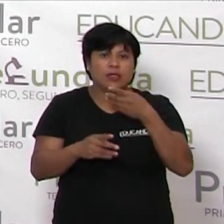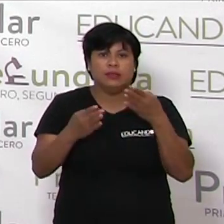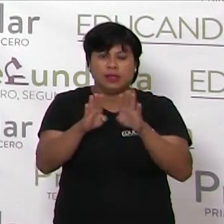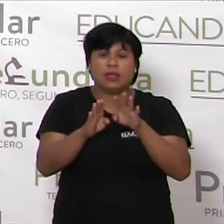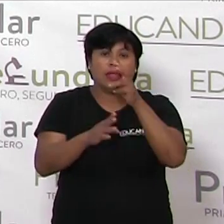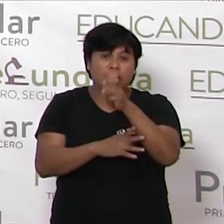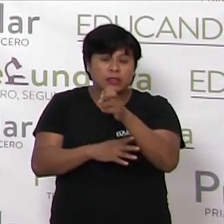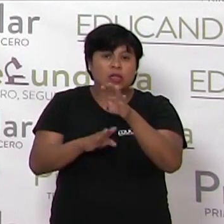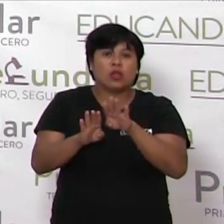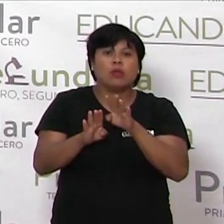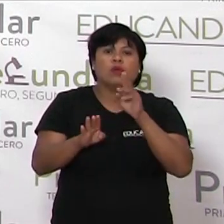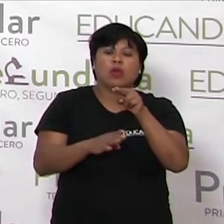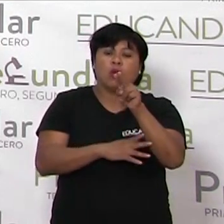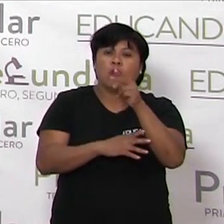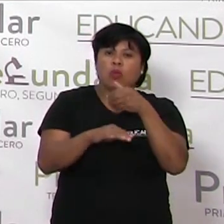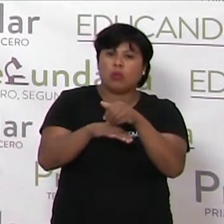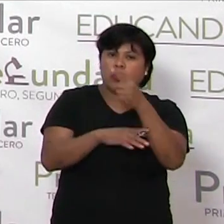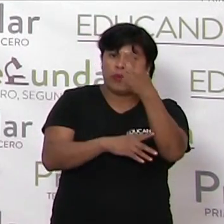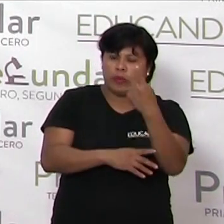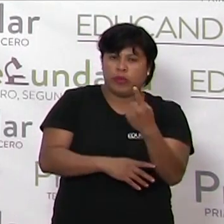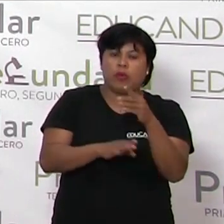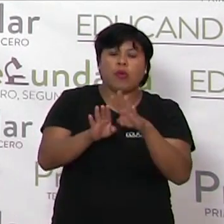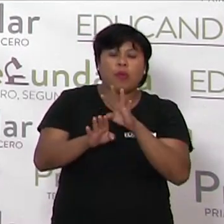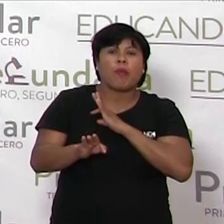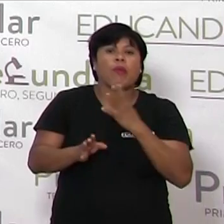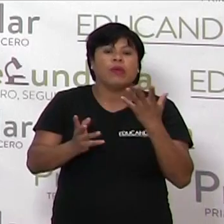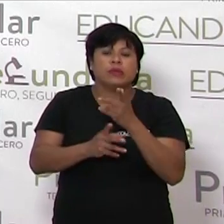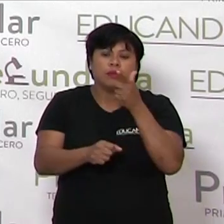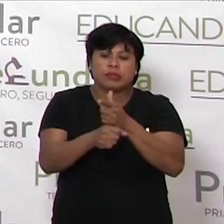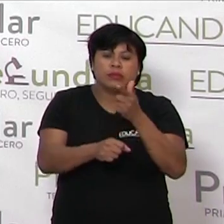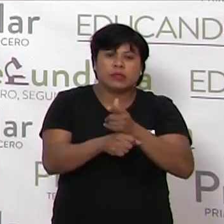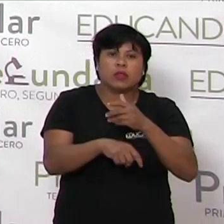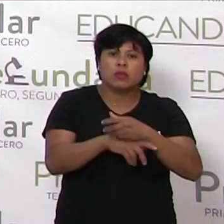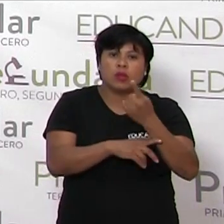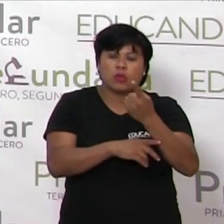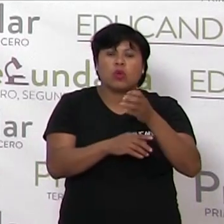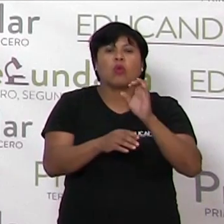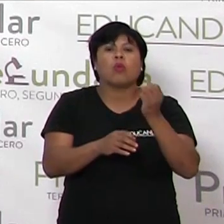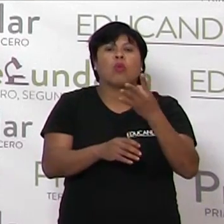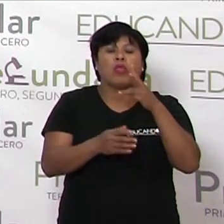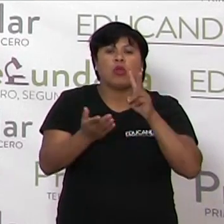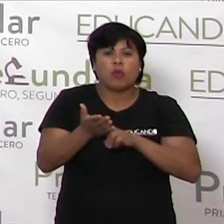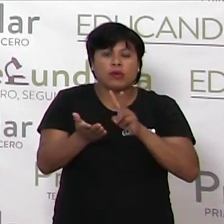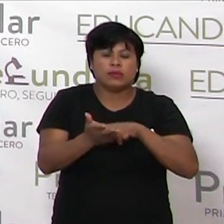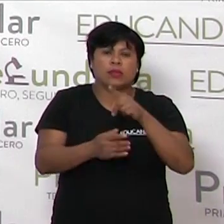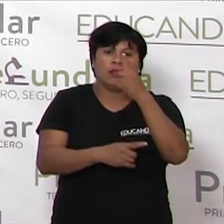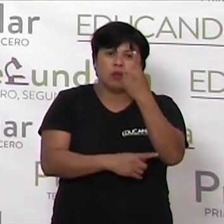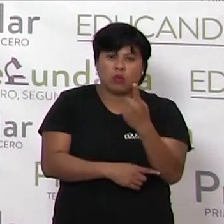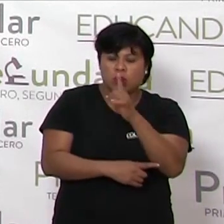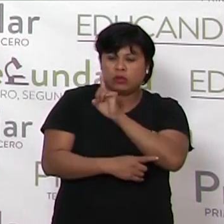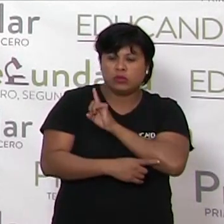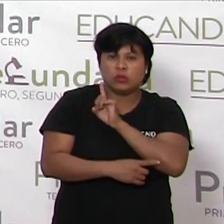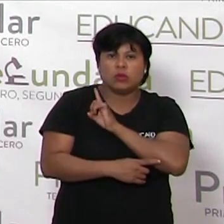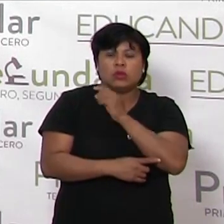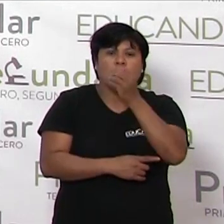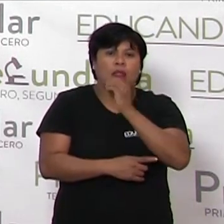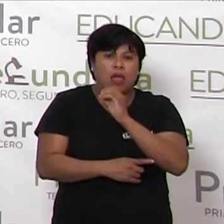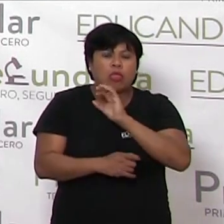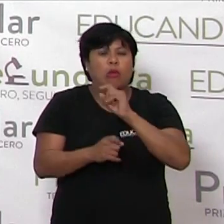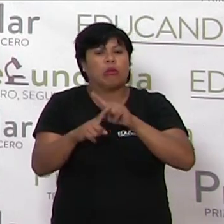Entonces, para cerrar nada más, reconocimos la unidad. ¿Cómo podemos reconocer la unidad? ¿O cuánto cuesta? ¿O cuál es el costo de